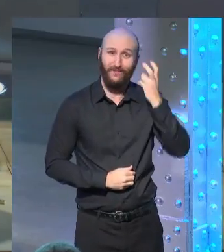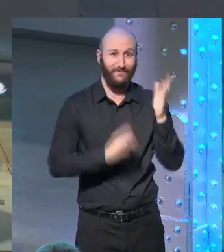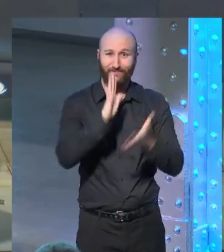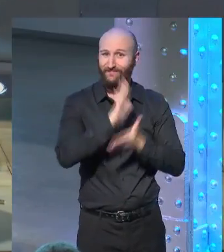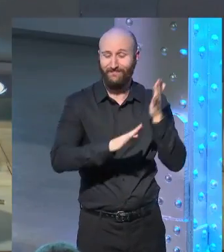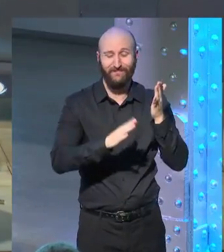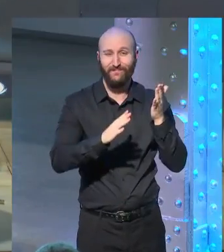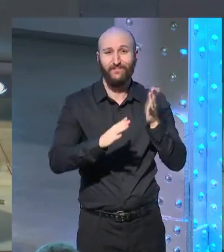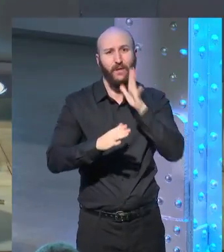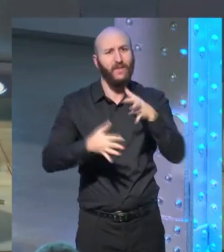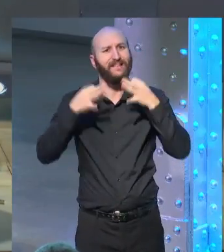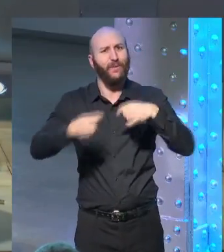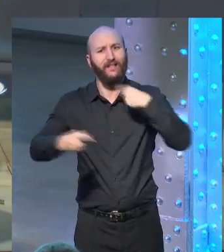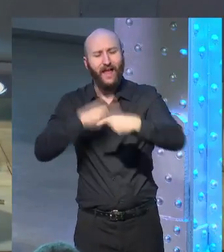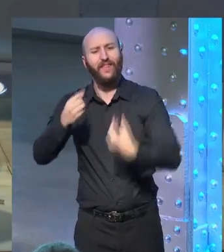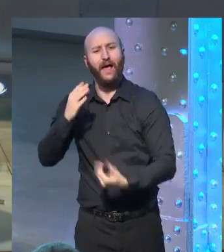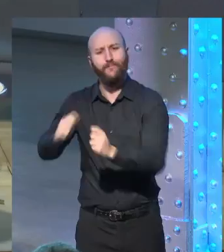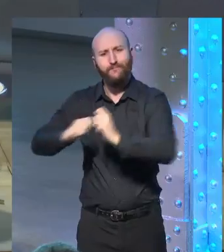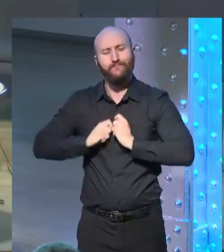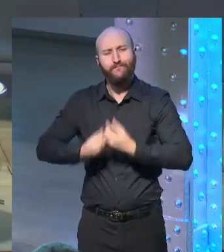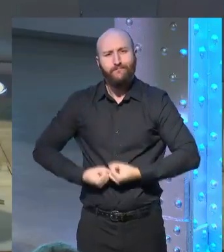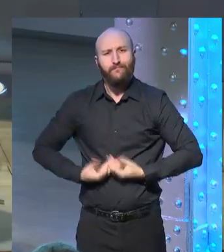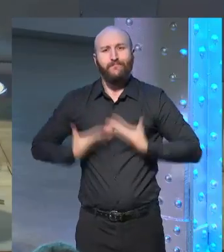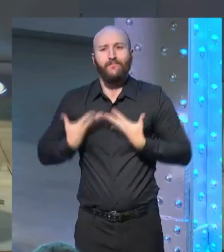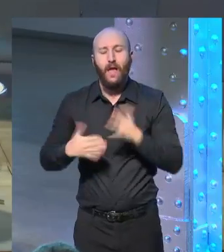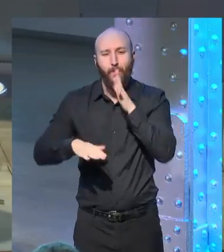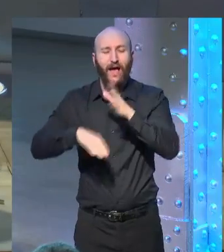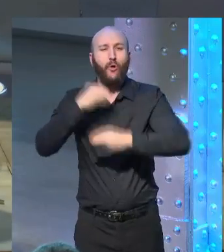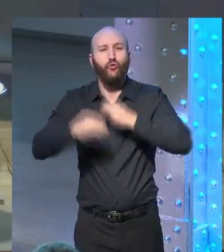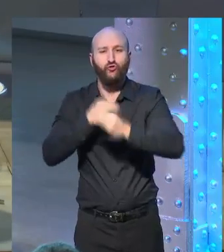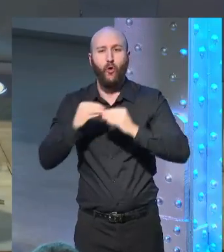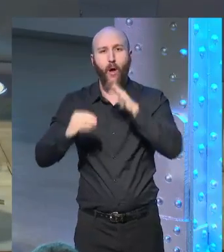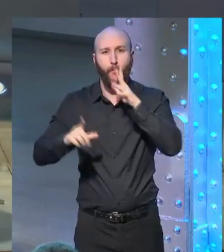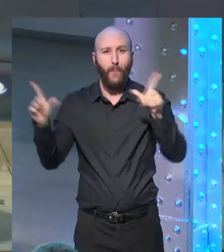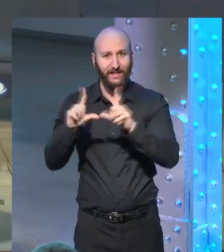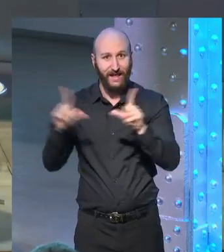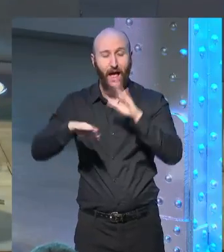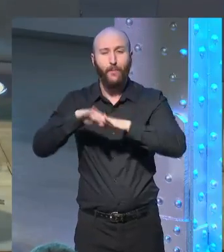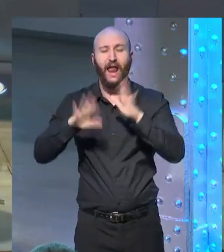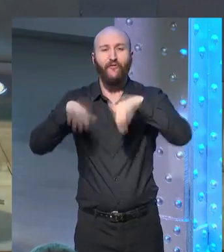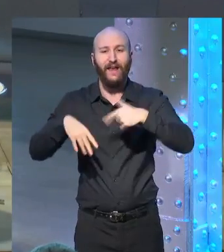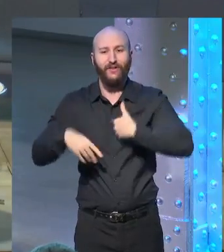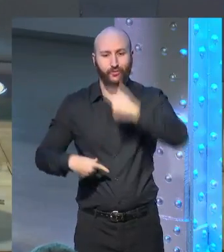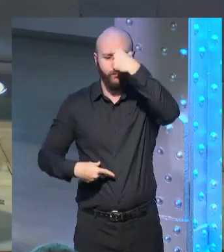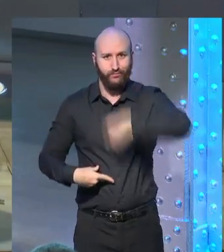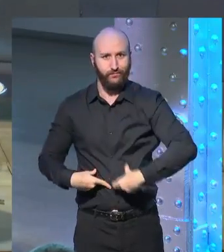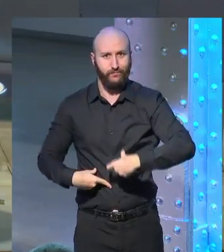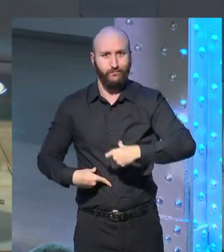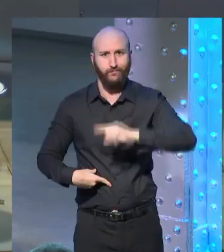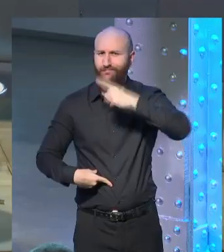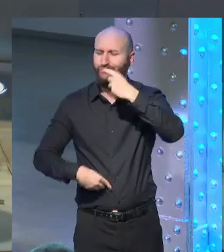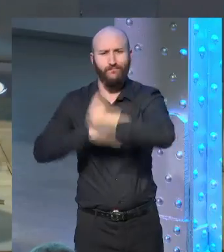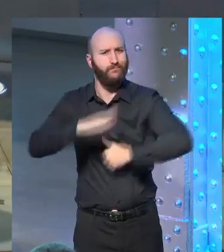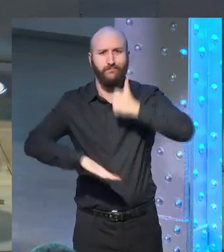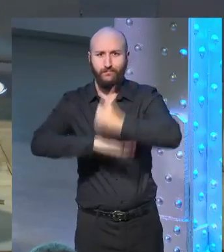día por el uso que quieren hacer de las pantallas o que yo les dejo hacer de las pantallas, para que quiera ser yo la persona, la primera persona